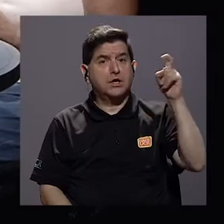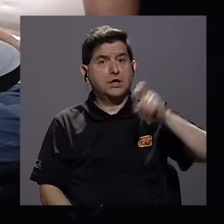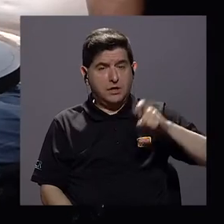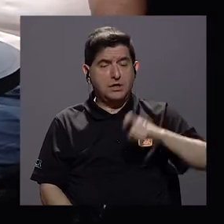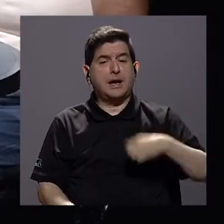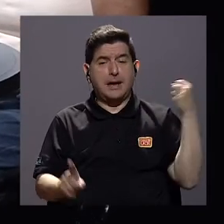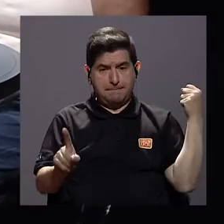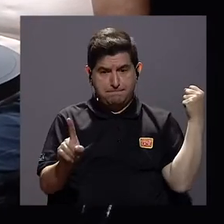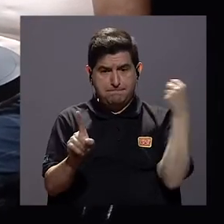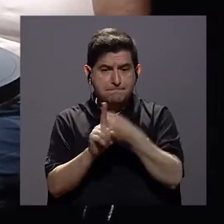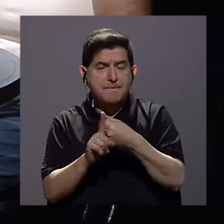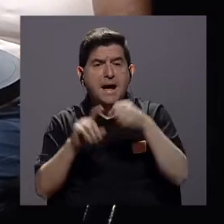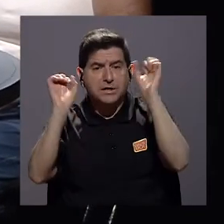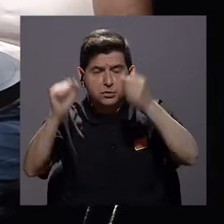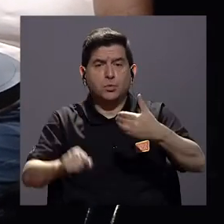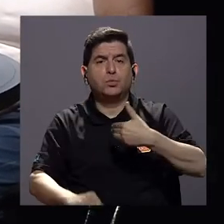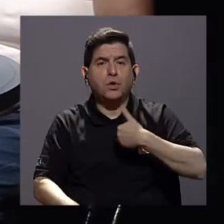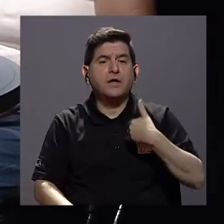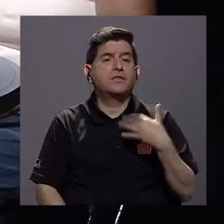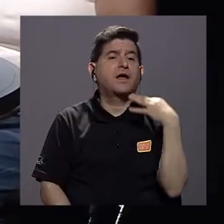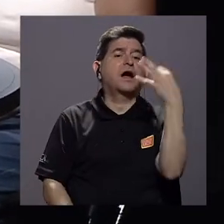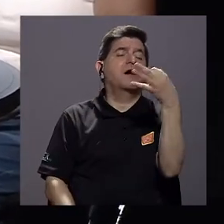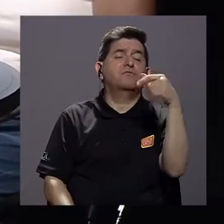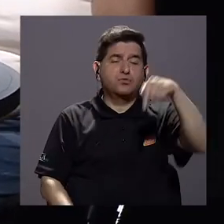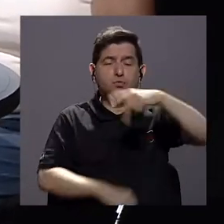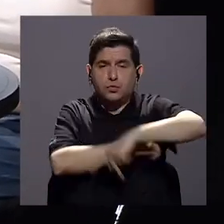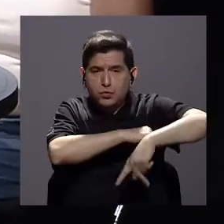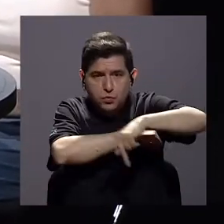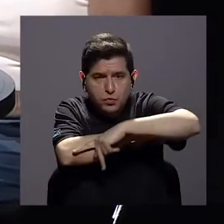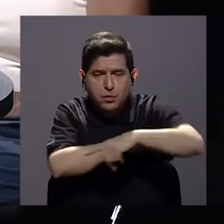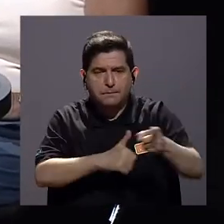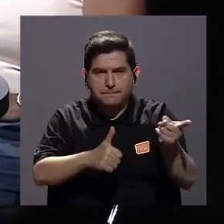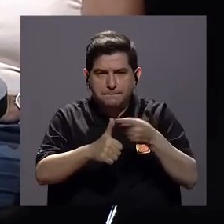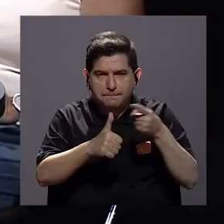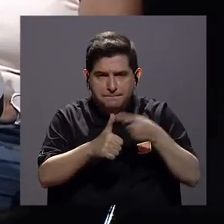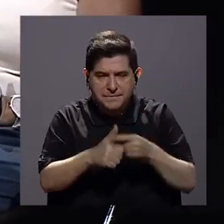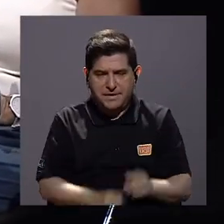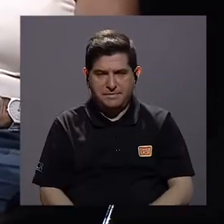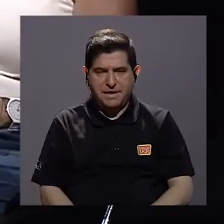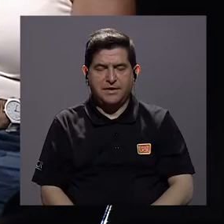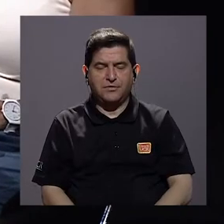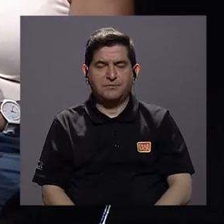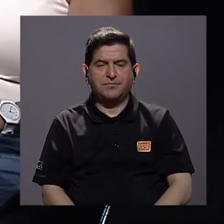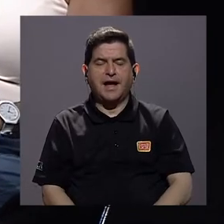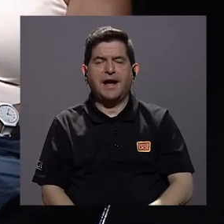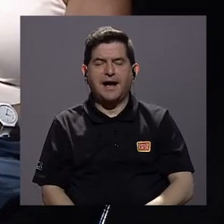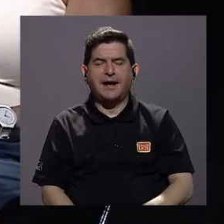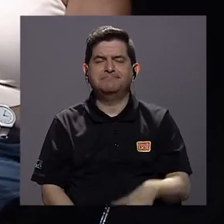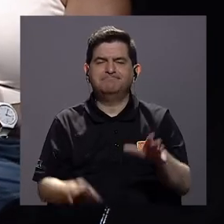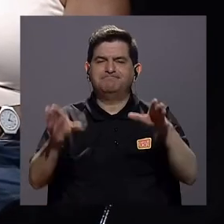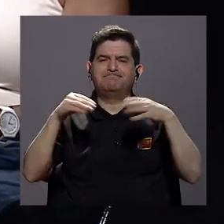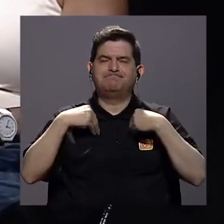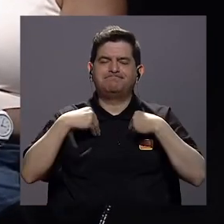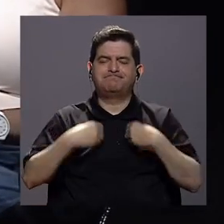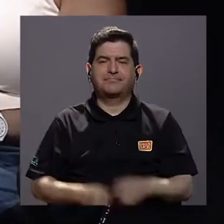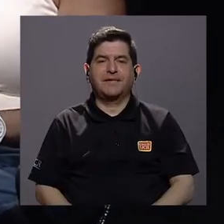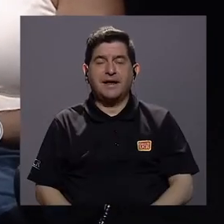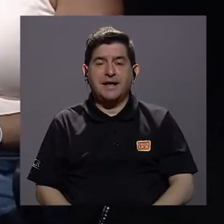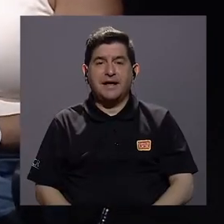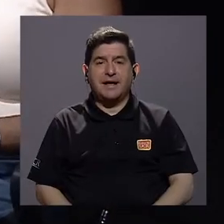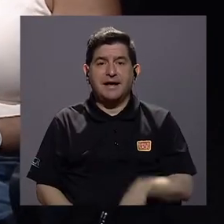el impacto que podría tener, ¿verdad?, a futuro en nuestro país. Lo primero que tenemos que hacer es reconocer que la pesquería o las